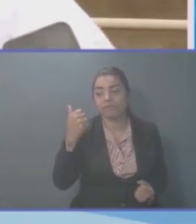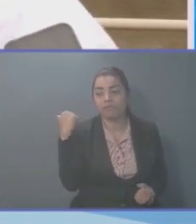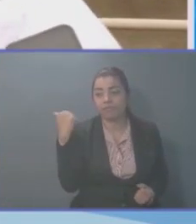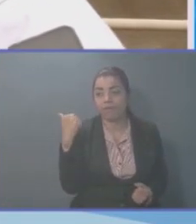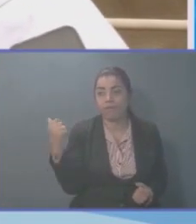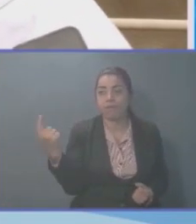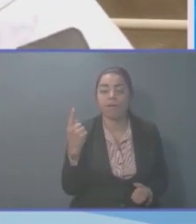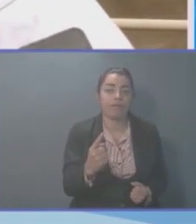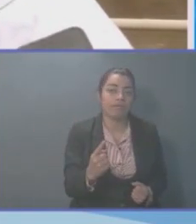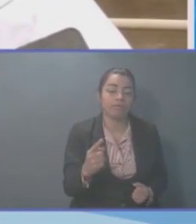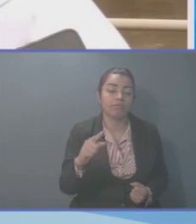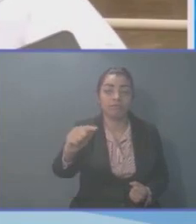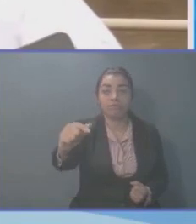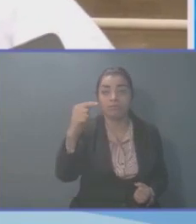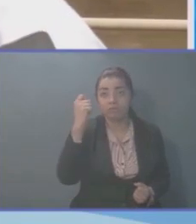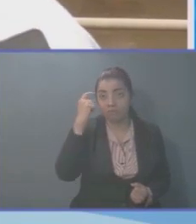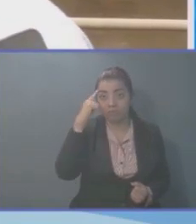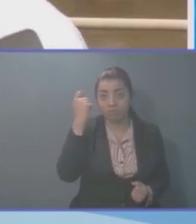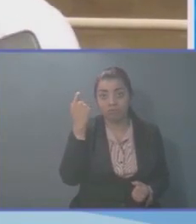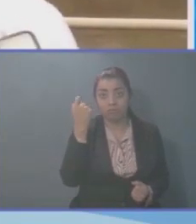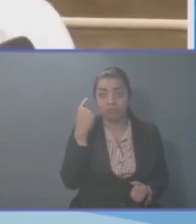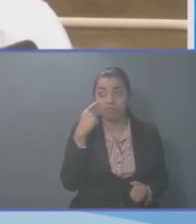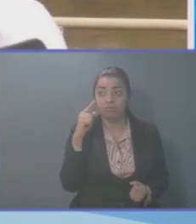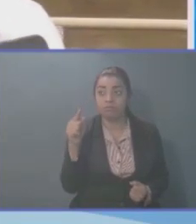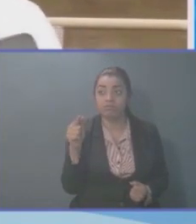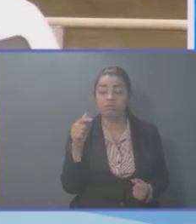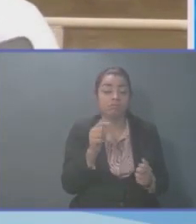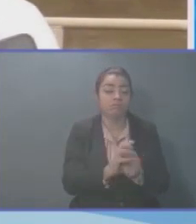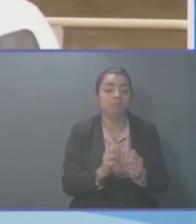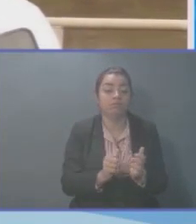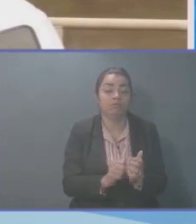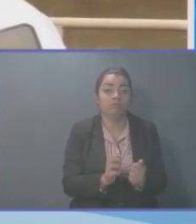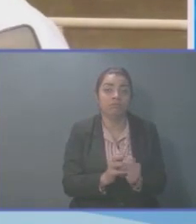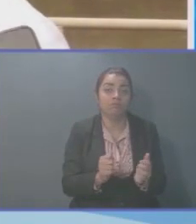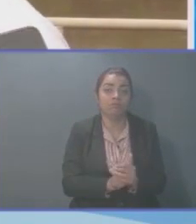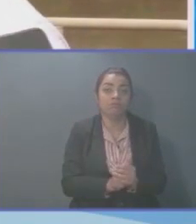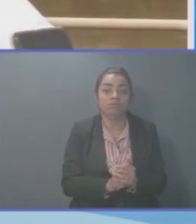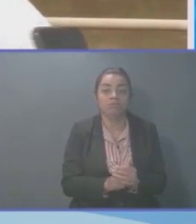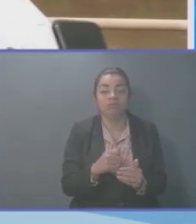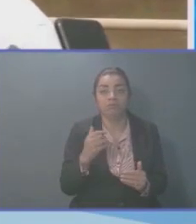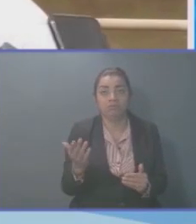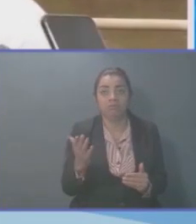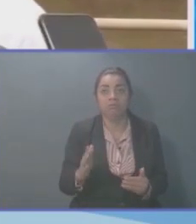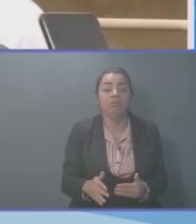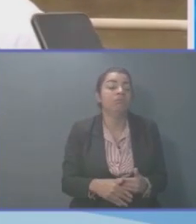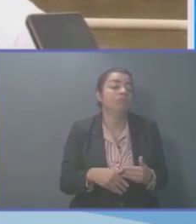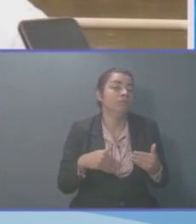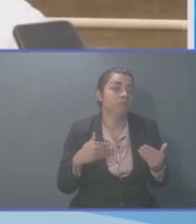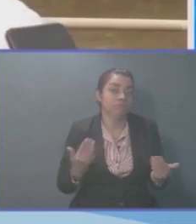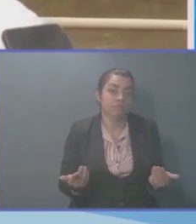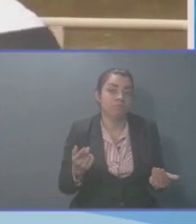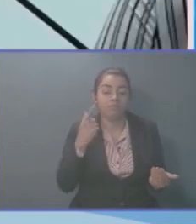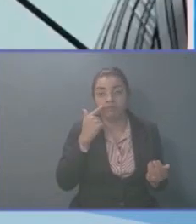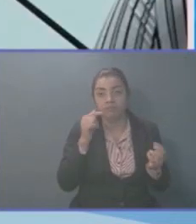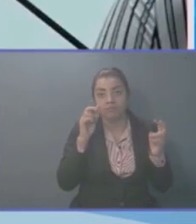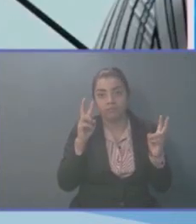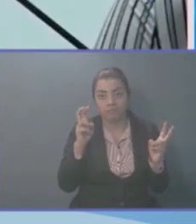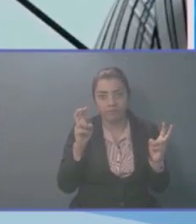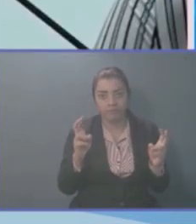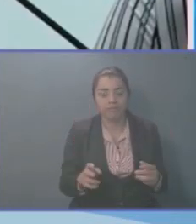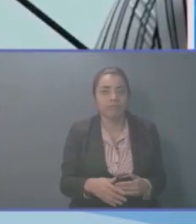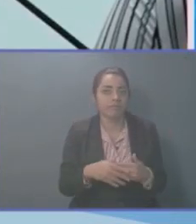no caía en cuenta, digamos, que estaba esa crisis y no tomaba acciones. Hasta que el tema cobró fuerza,